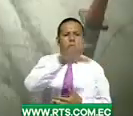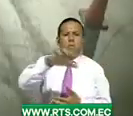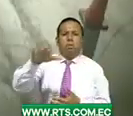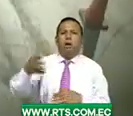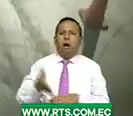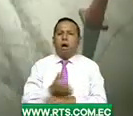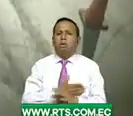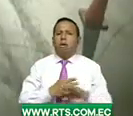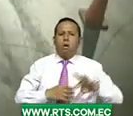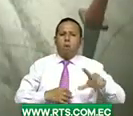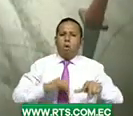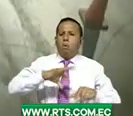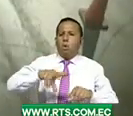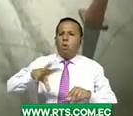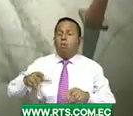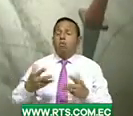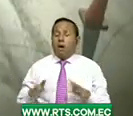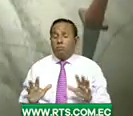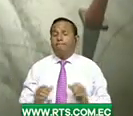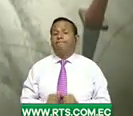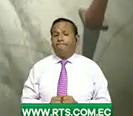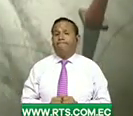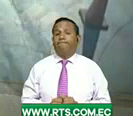En Quito, informó Iván Casamen.